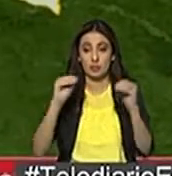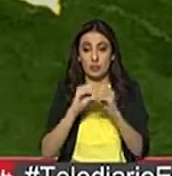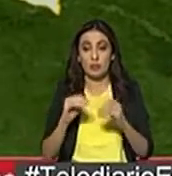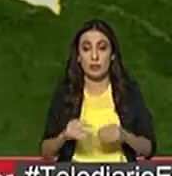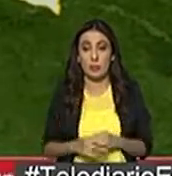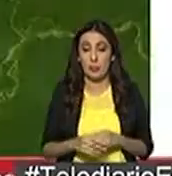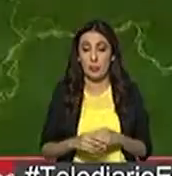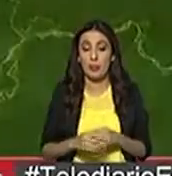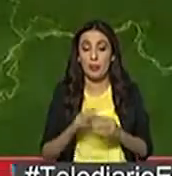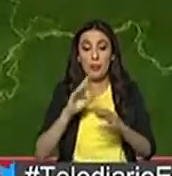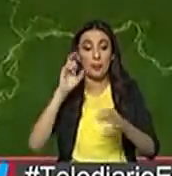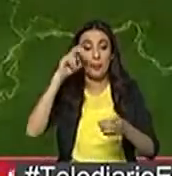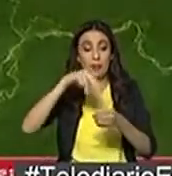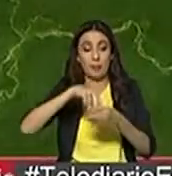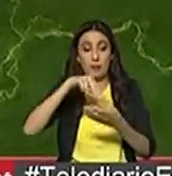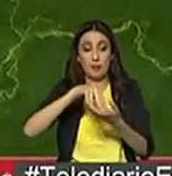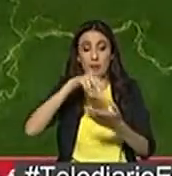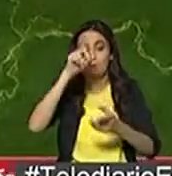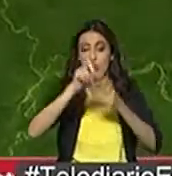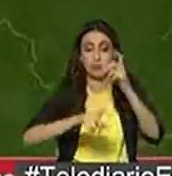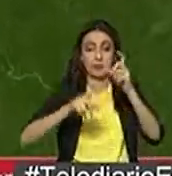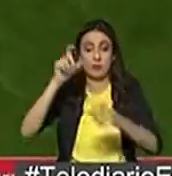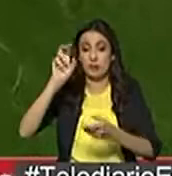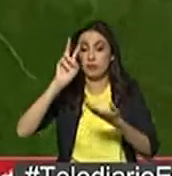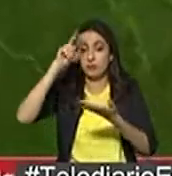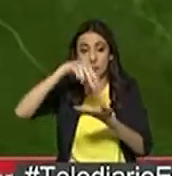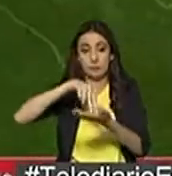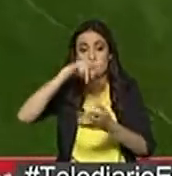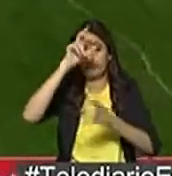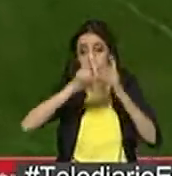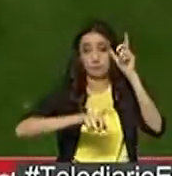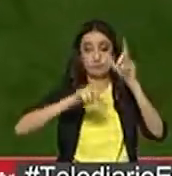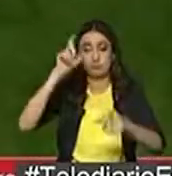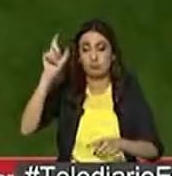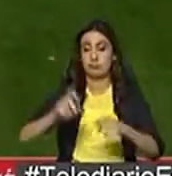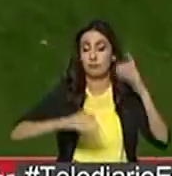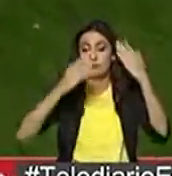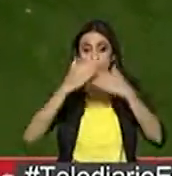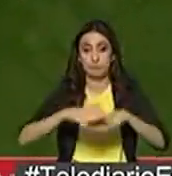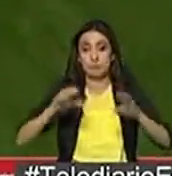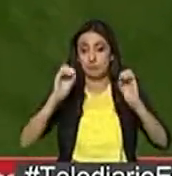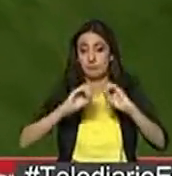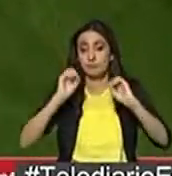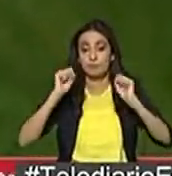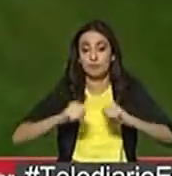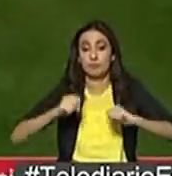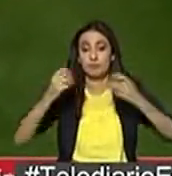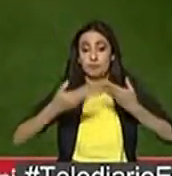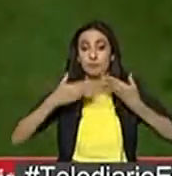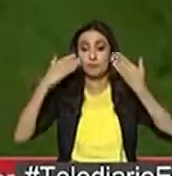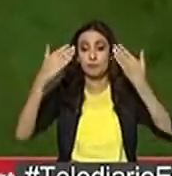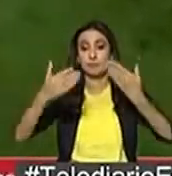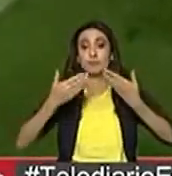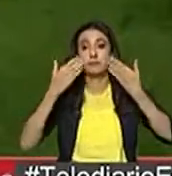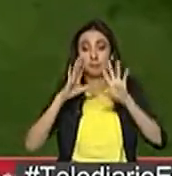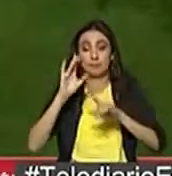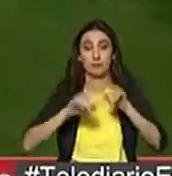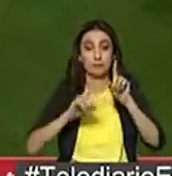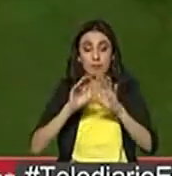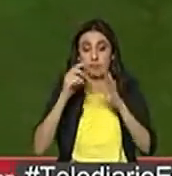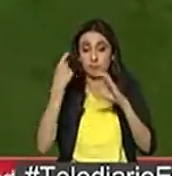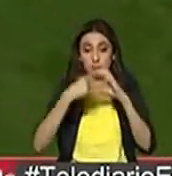seleccion.zona2@msp.gov.es. Los habitantes de las provincias de Cotopaxi, Chimborazo, Tungurahua y Pastaza deberán remitir su información al